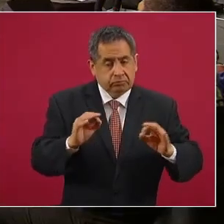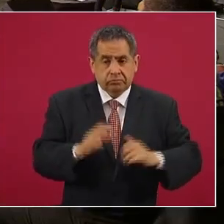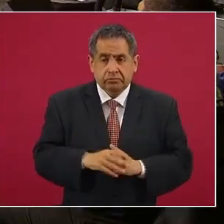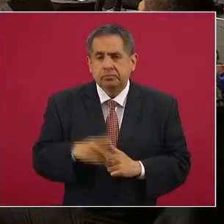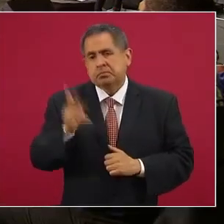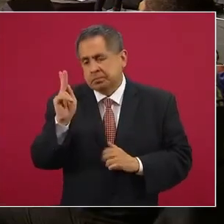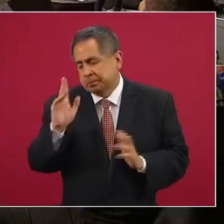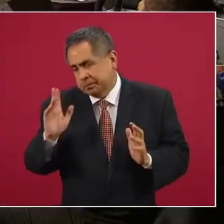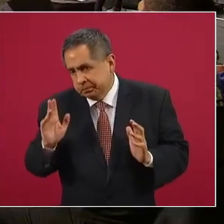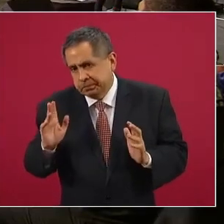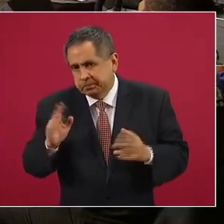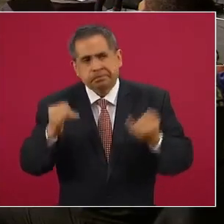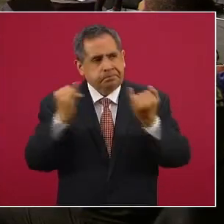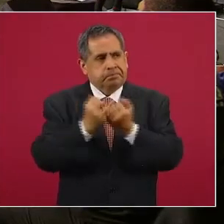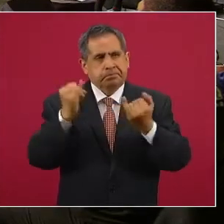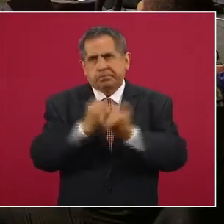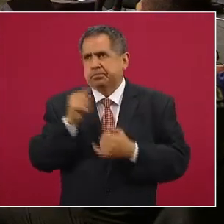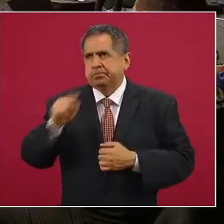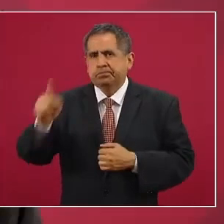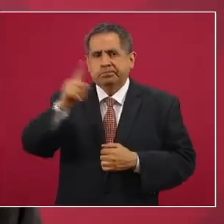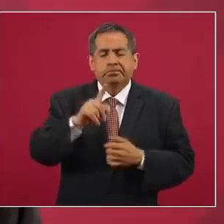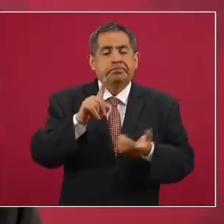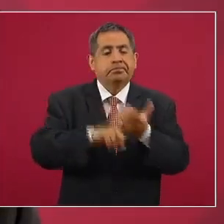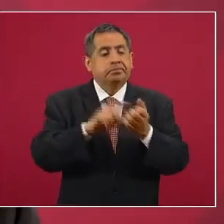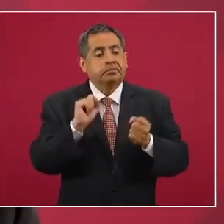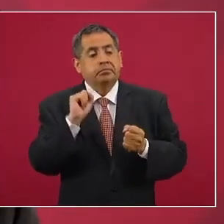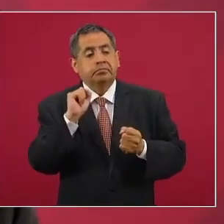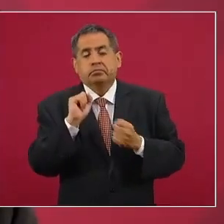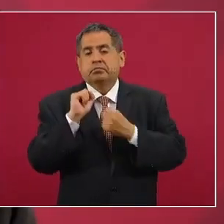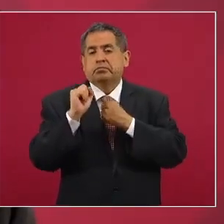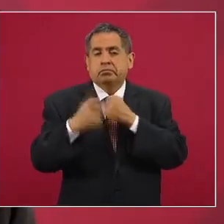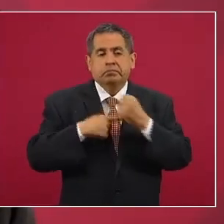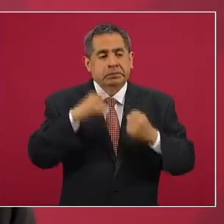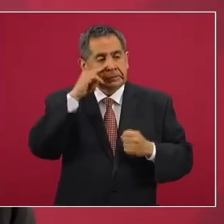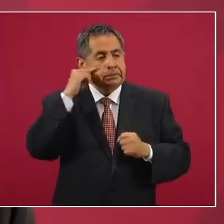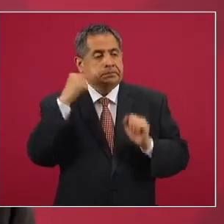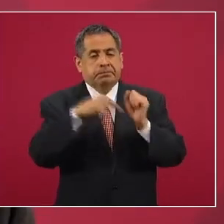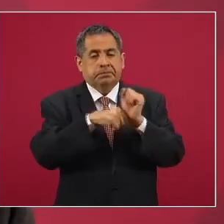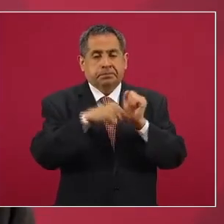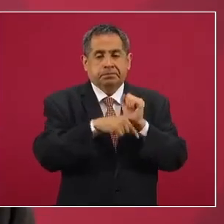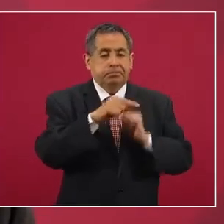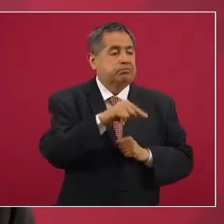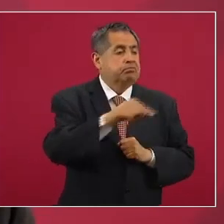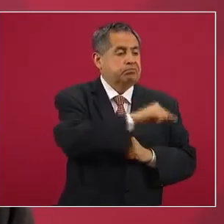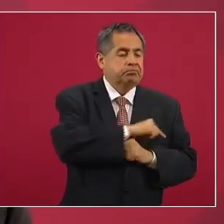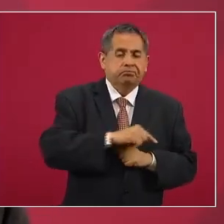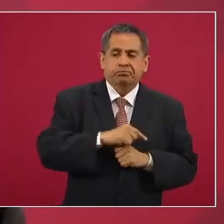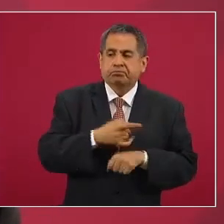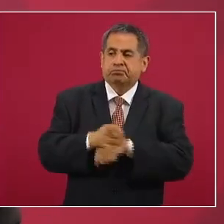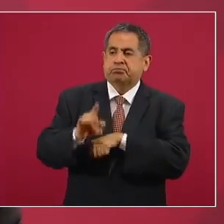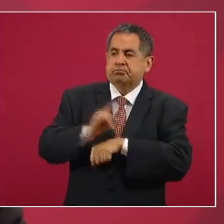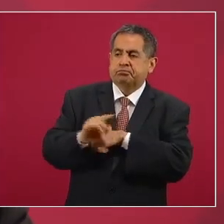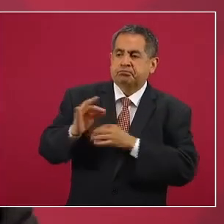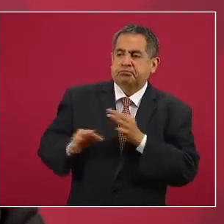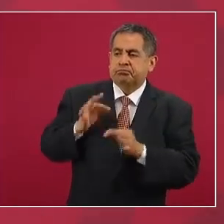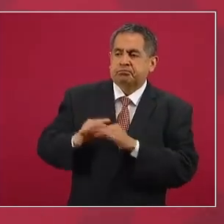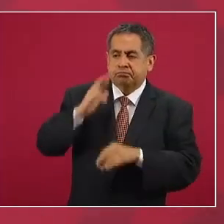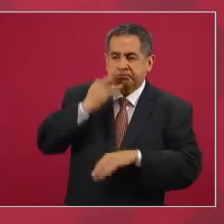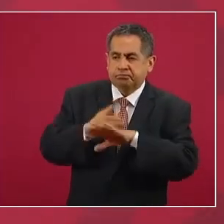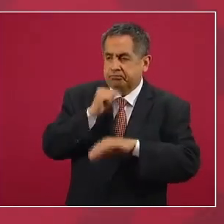Sin embargo, como en todo, hay quienes no cumplen con su